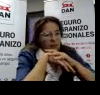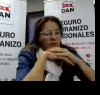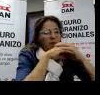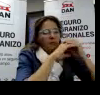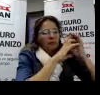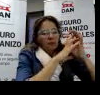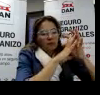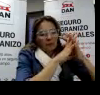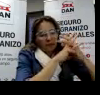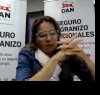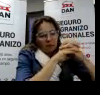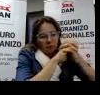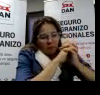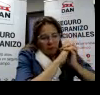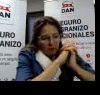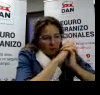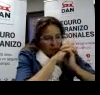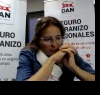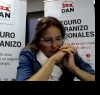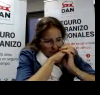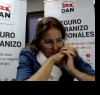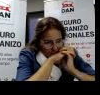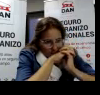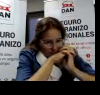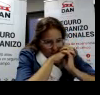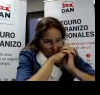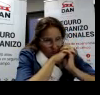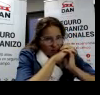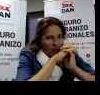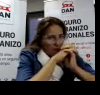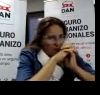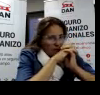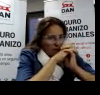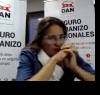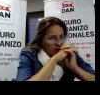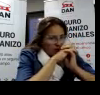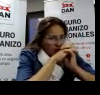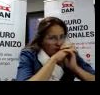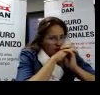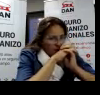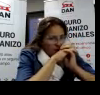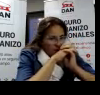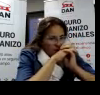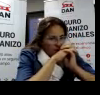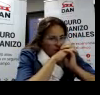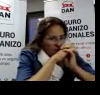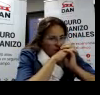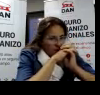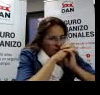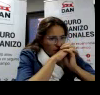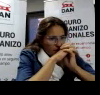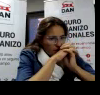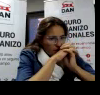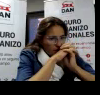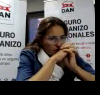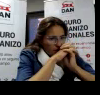de alguna helada temprana, pero es mucho menor el riesgo de tener una helada tardía a fines